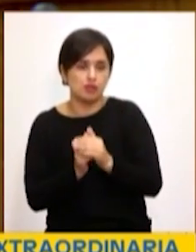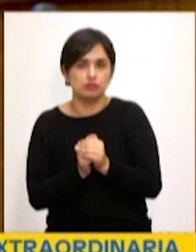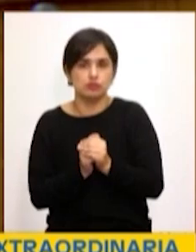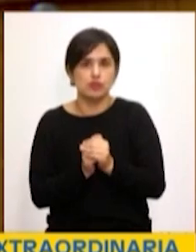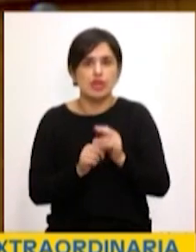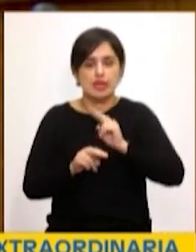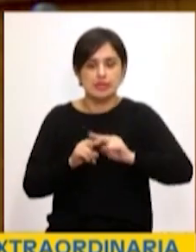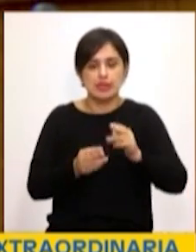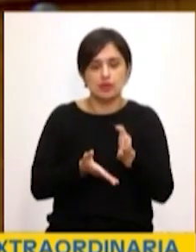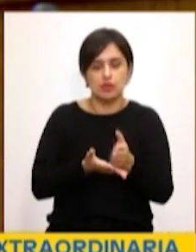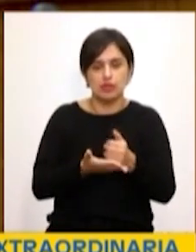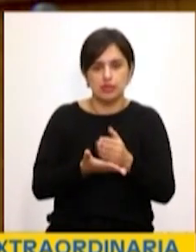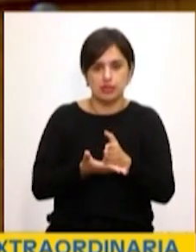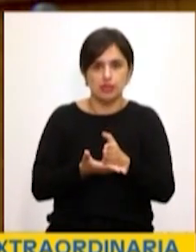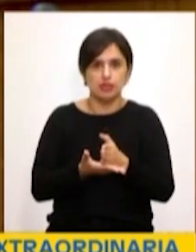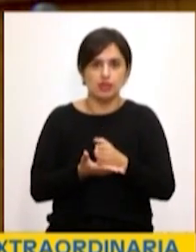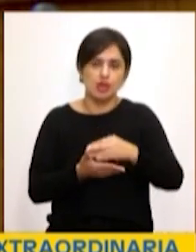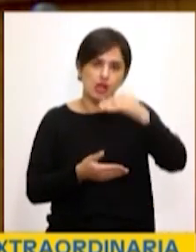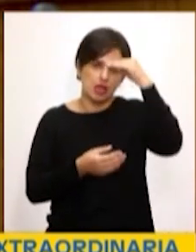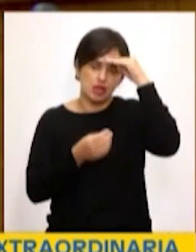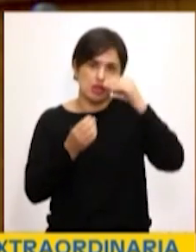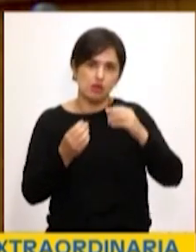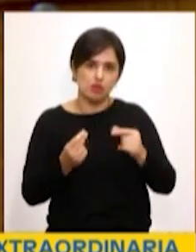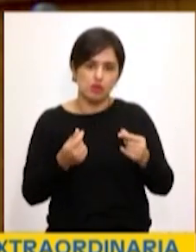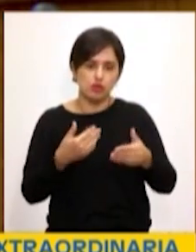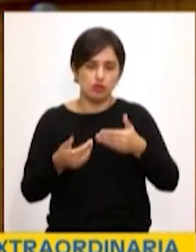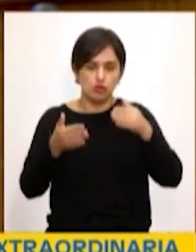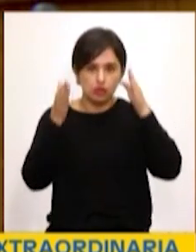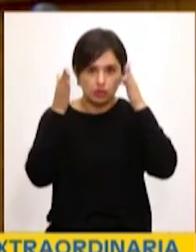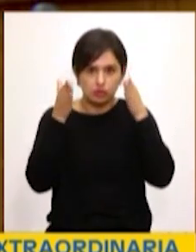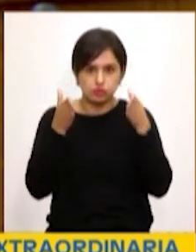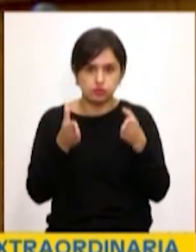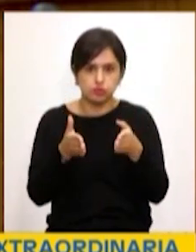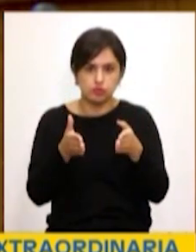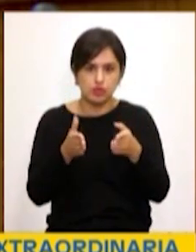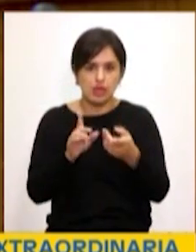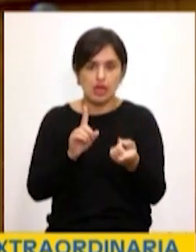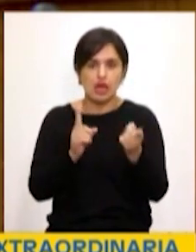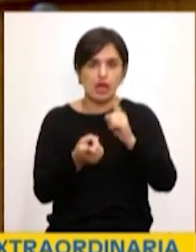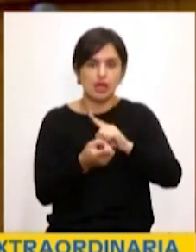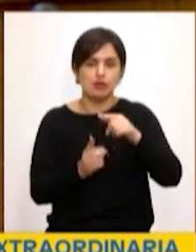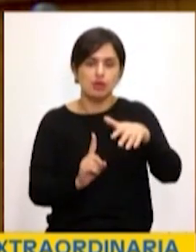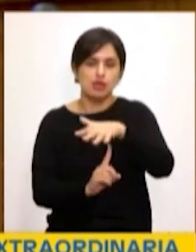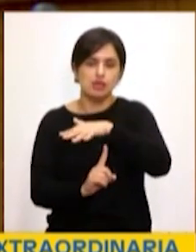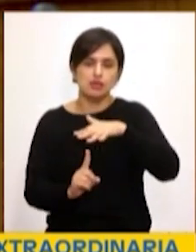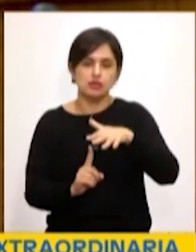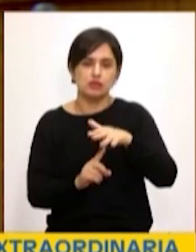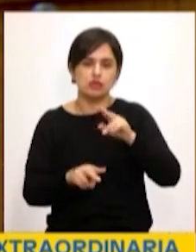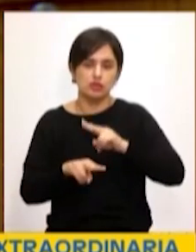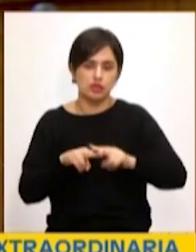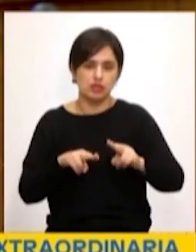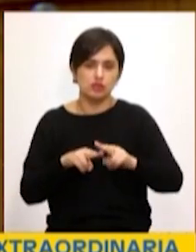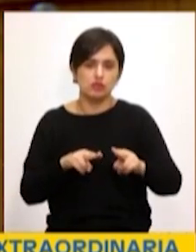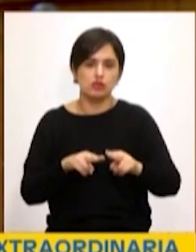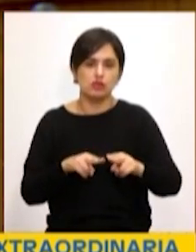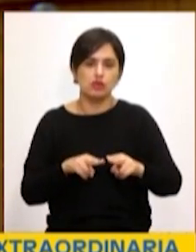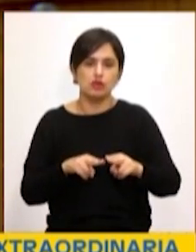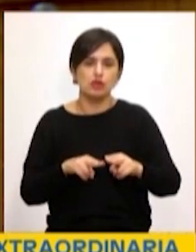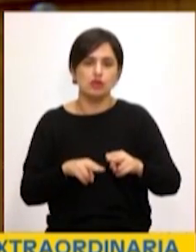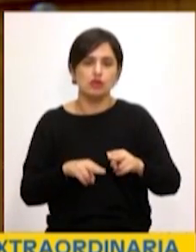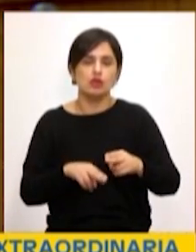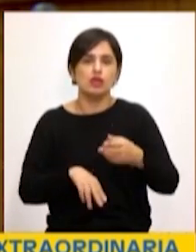estrategia el de parte de los expertos que apunten fundamentalmente a revertir los dramáticos hechos que viven cuatro de las